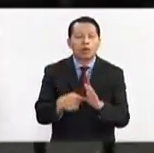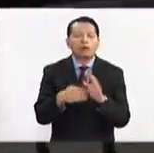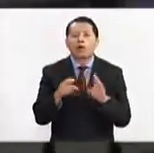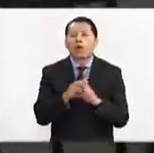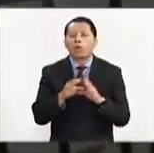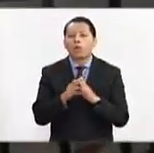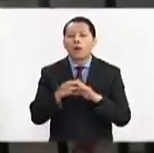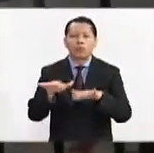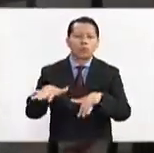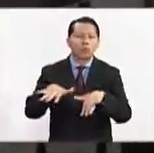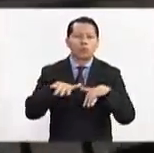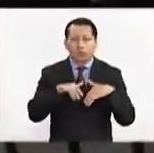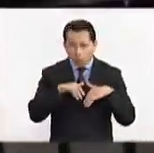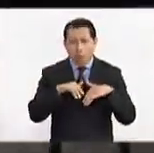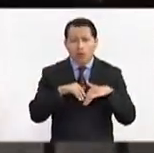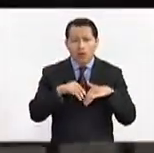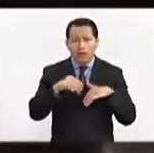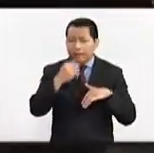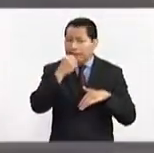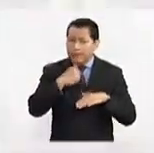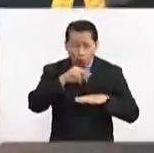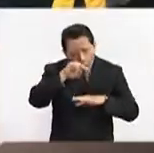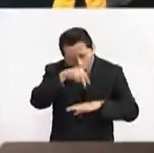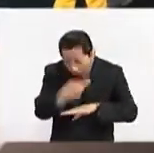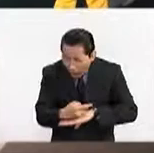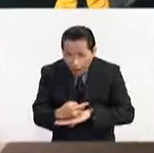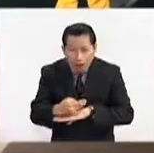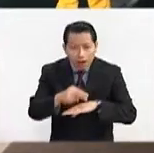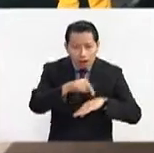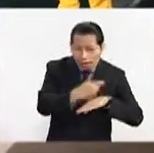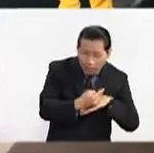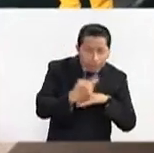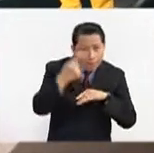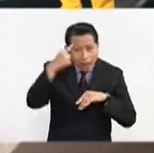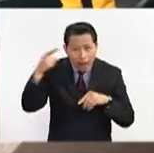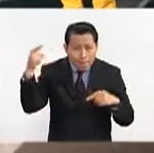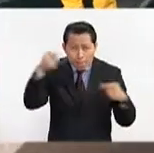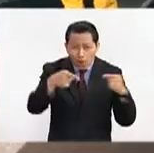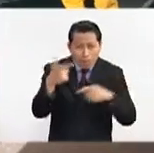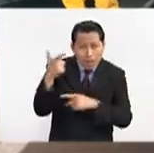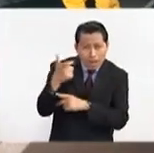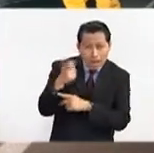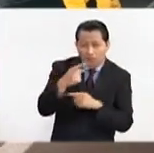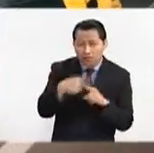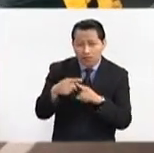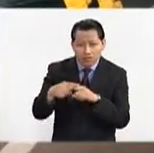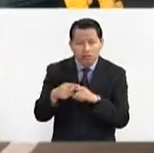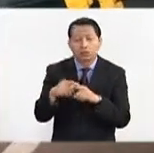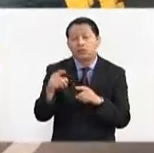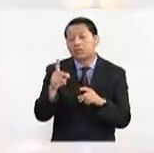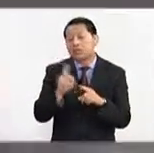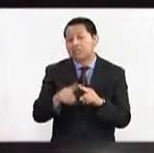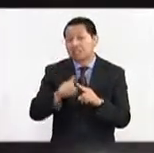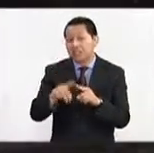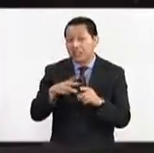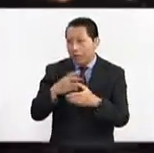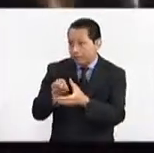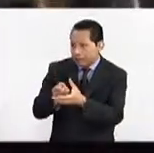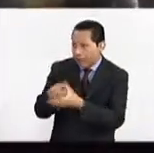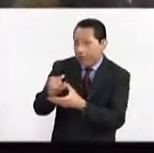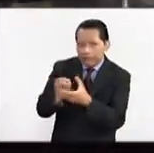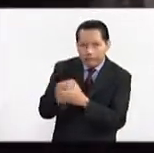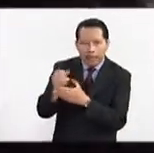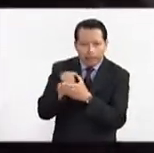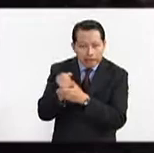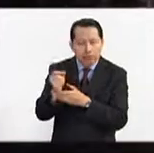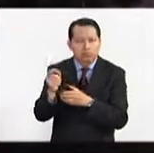la multitud se arrojó al piso tratando de esquivar las balas. La música se detuvo, cientos se abalanzaron hacia varias de las salidas conforme